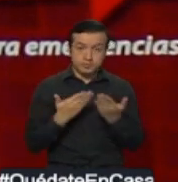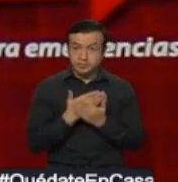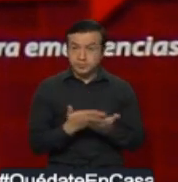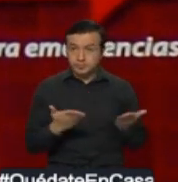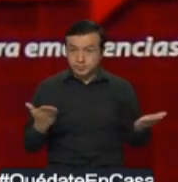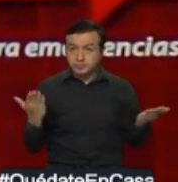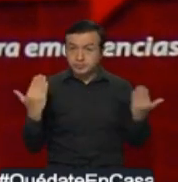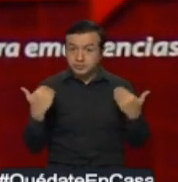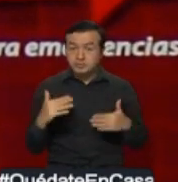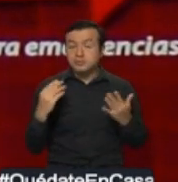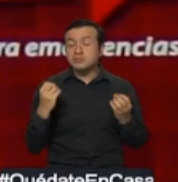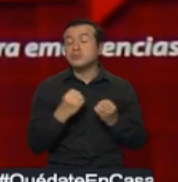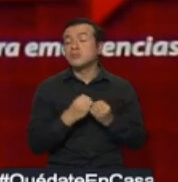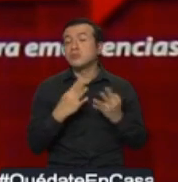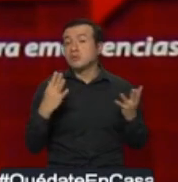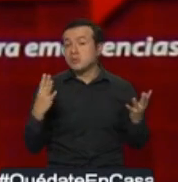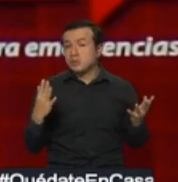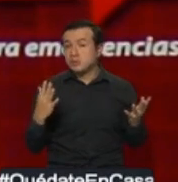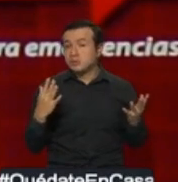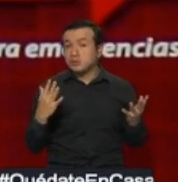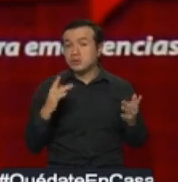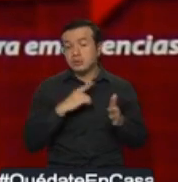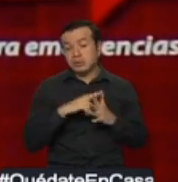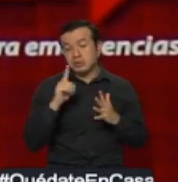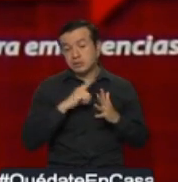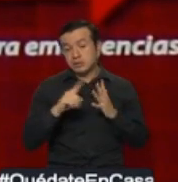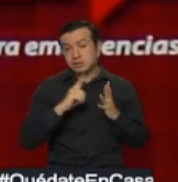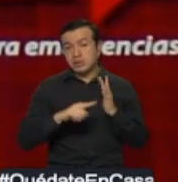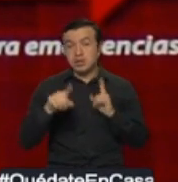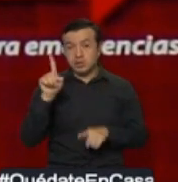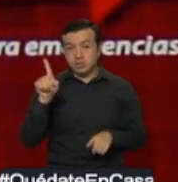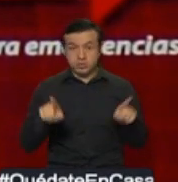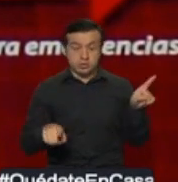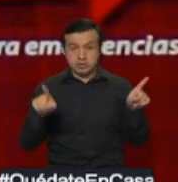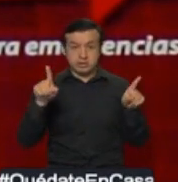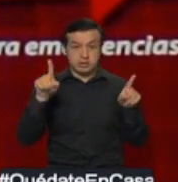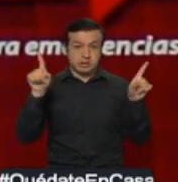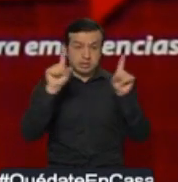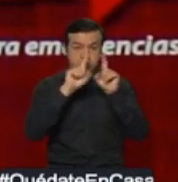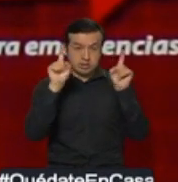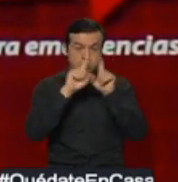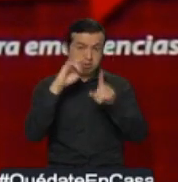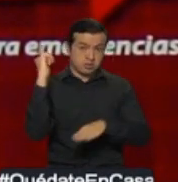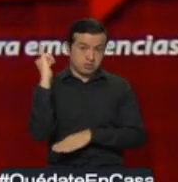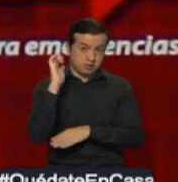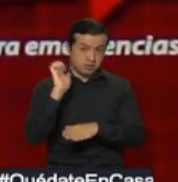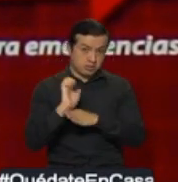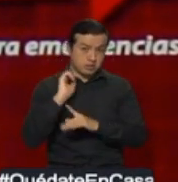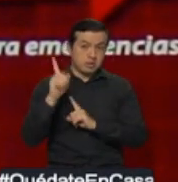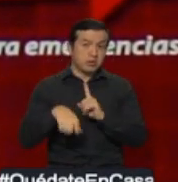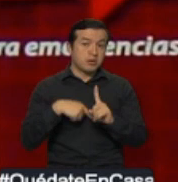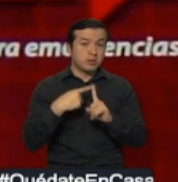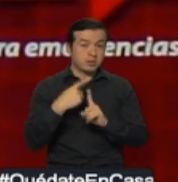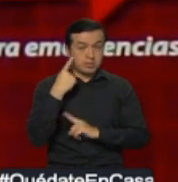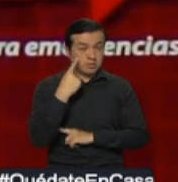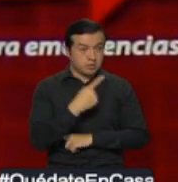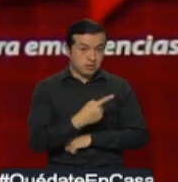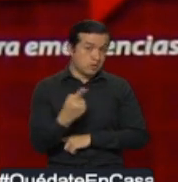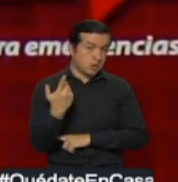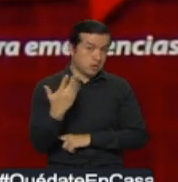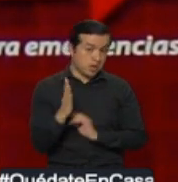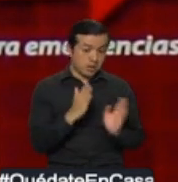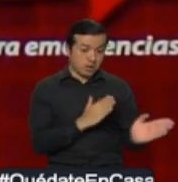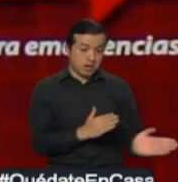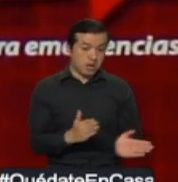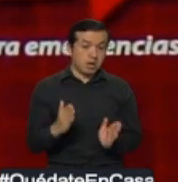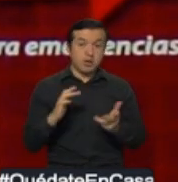en este sector varios lugares, varias empresas de la industria nacional, pero por otro lado, controles, porque al parecer